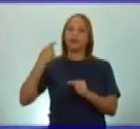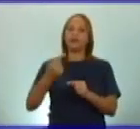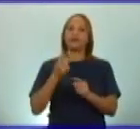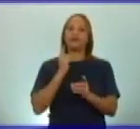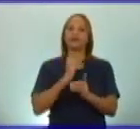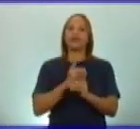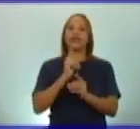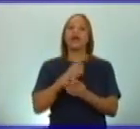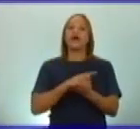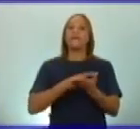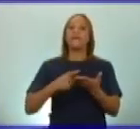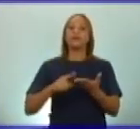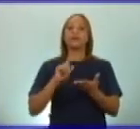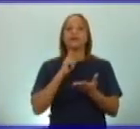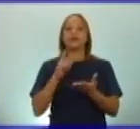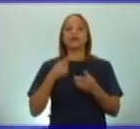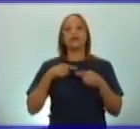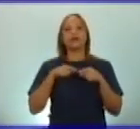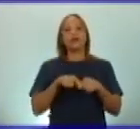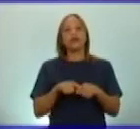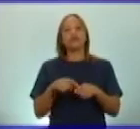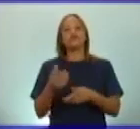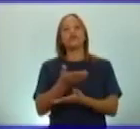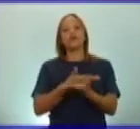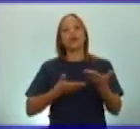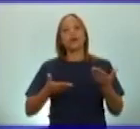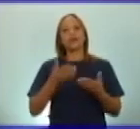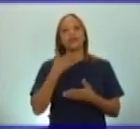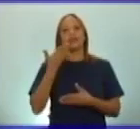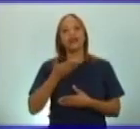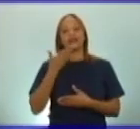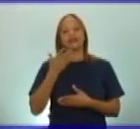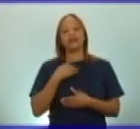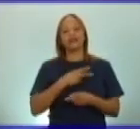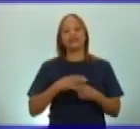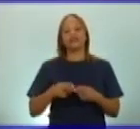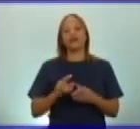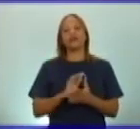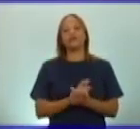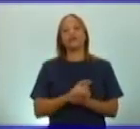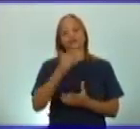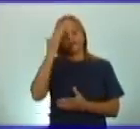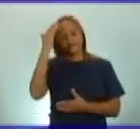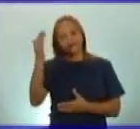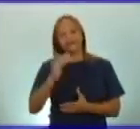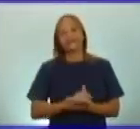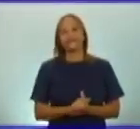las próximas semanas para seguir juntos un poco comentando sobre la historia contemporánea. Muchas gracias.